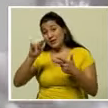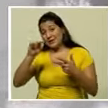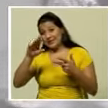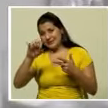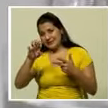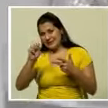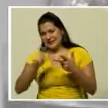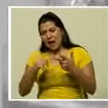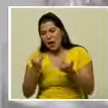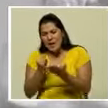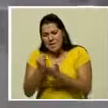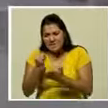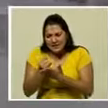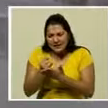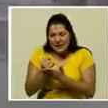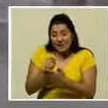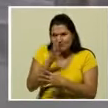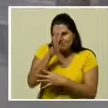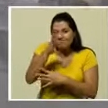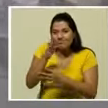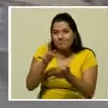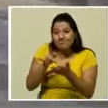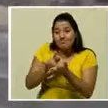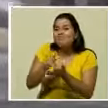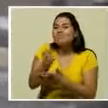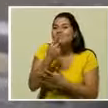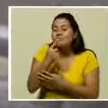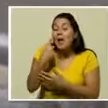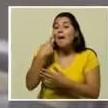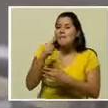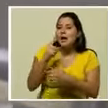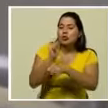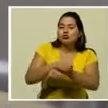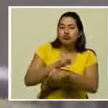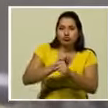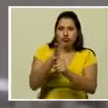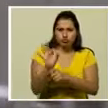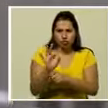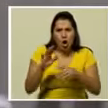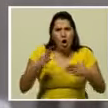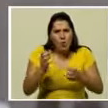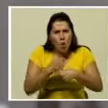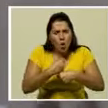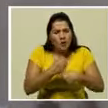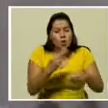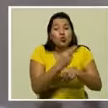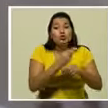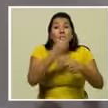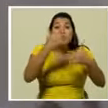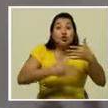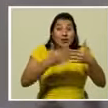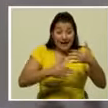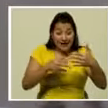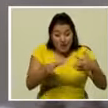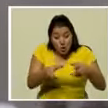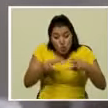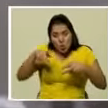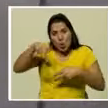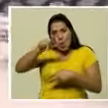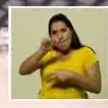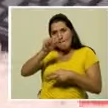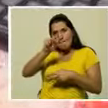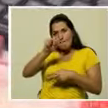tratamiento contra el coronavirus. Se trata de un tratamiento utilizando el plasma de la sangre de personas que ya están recuperadas de la